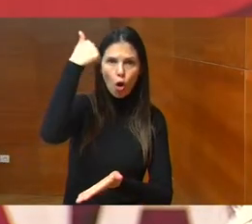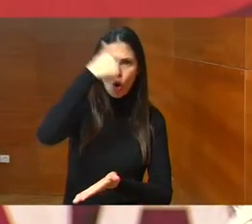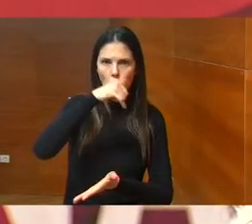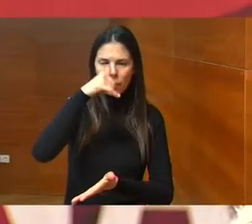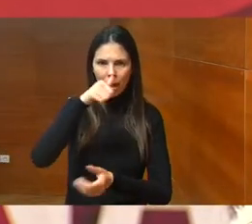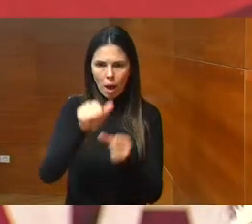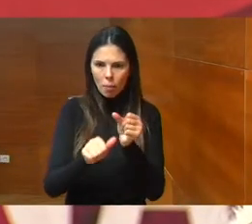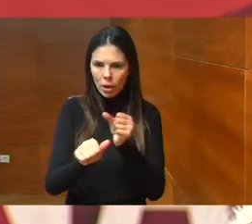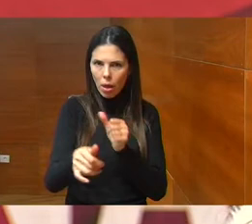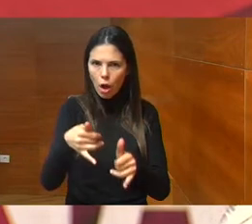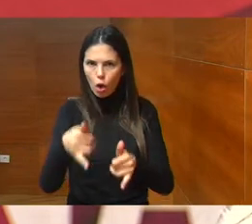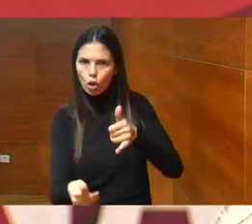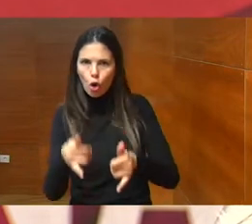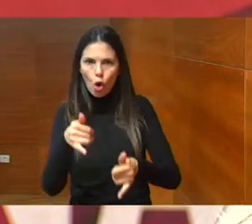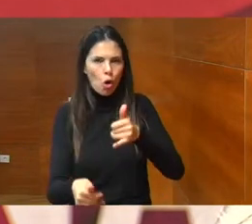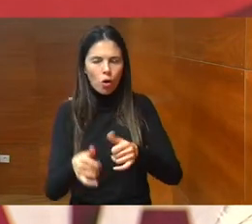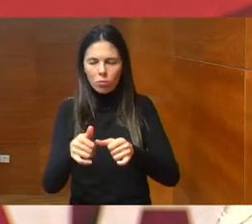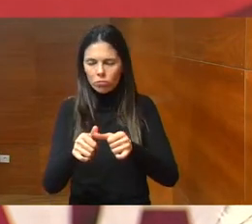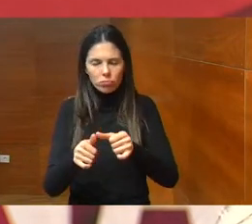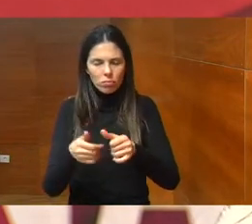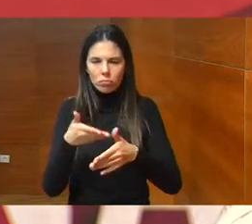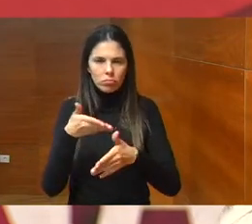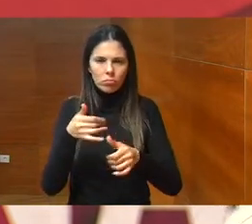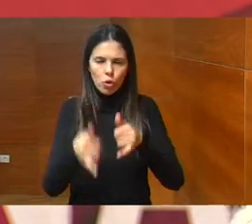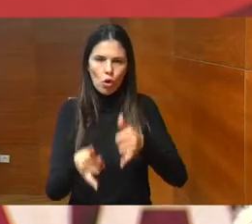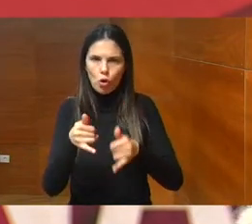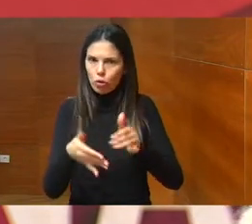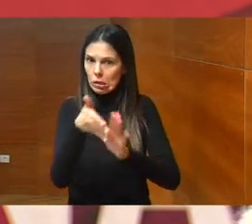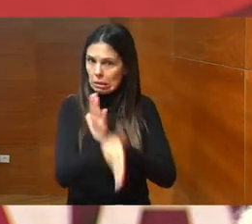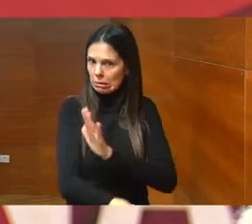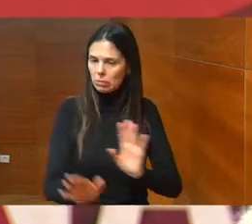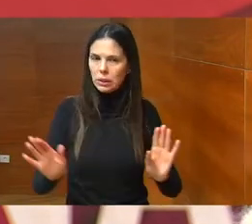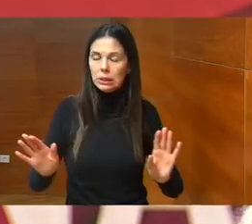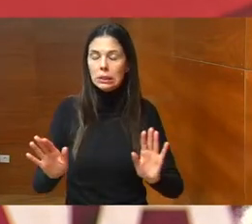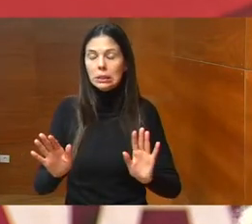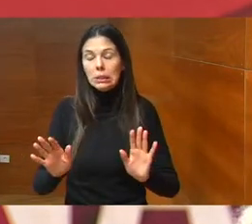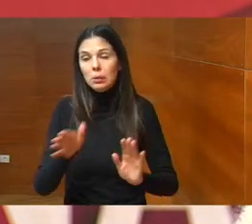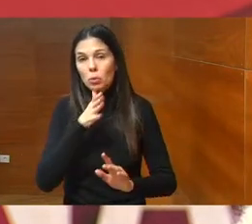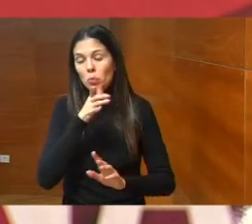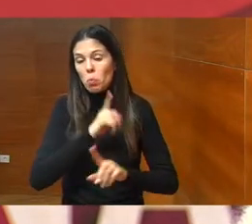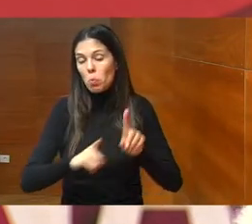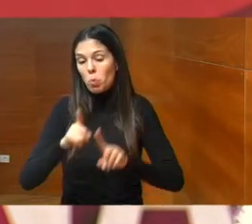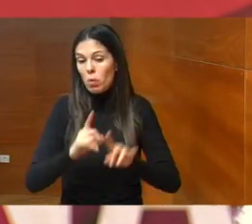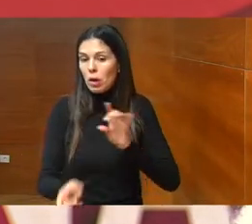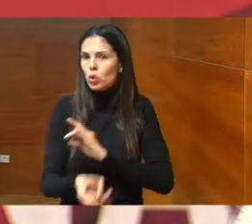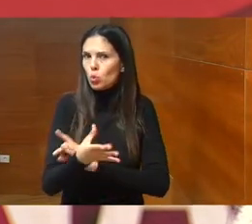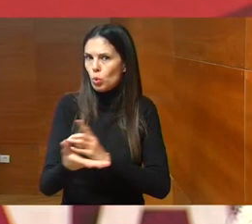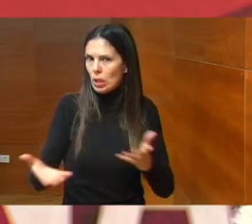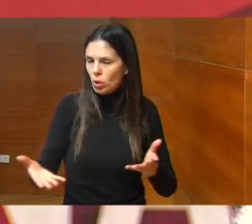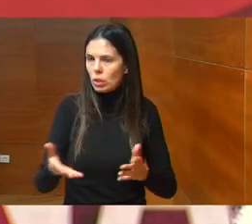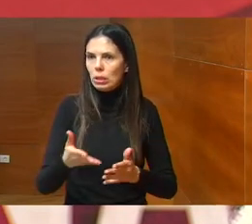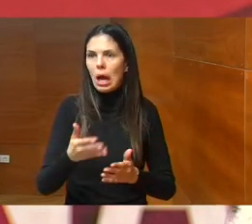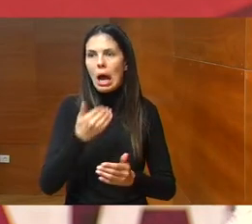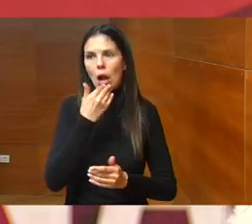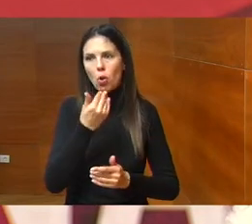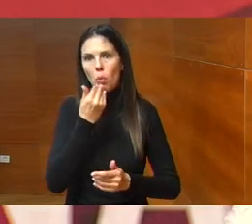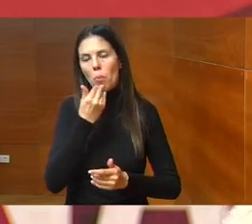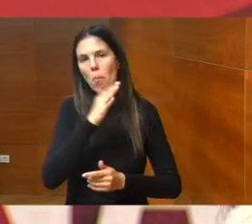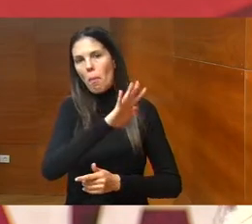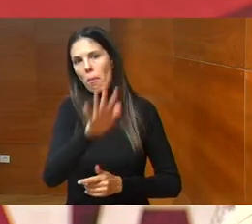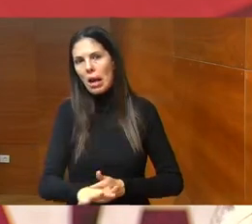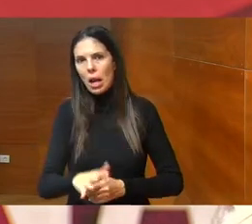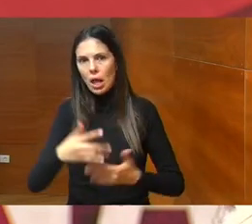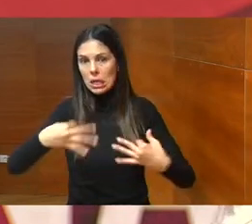después de ese incidente obsesina que quiero decir que a causa parecía parece